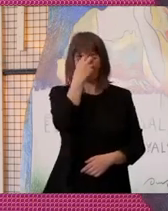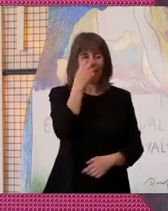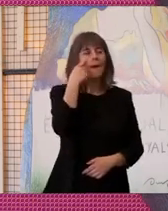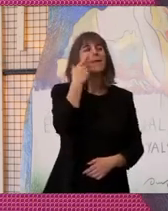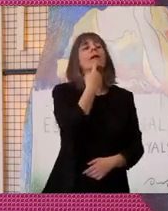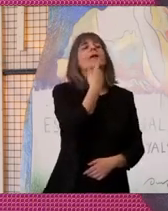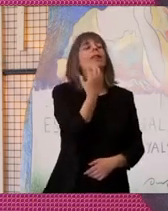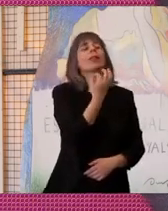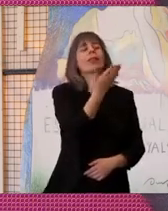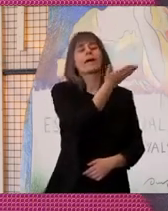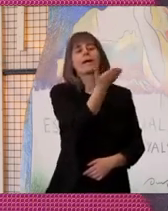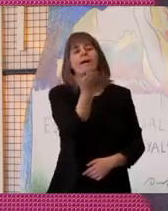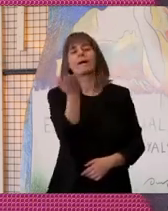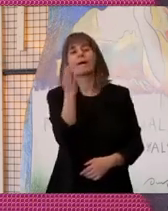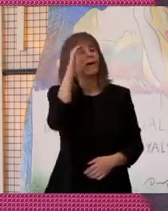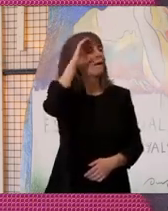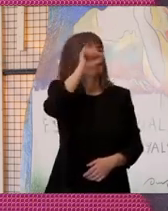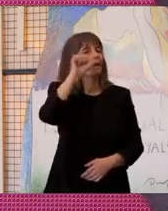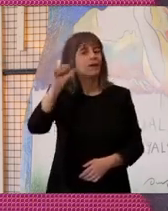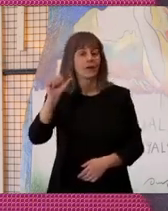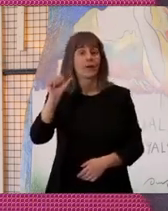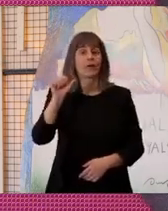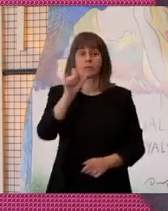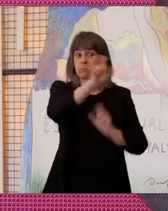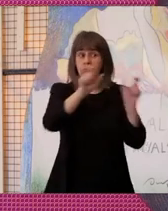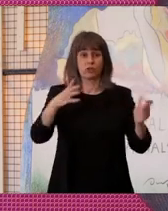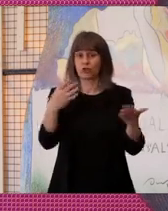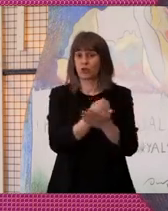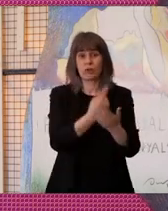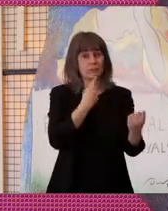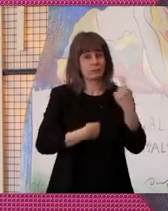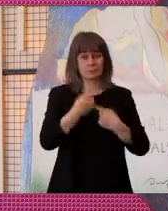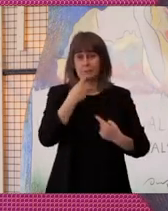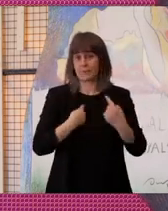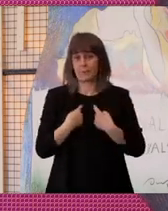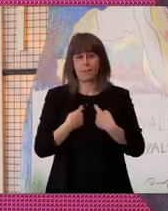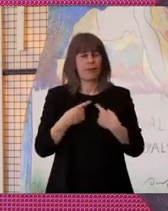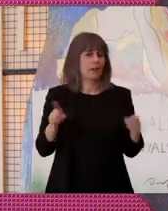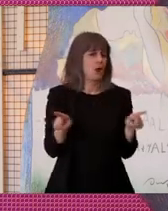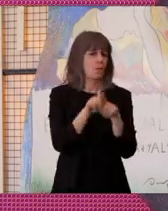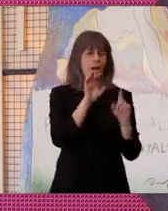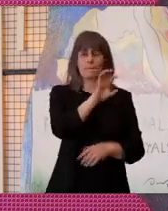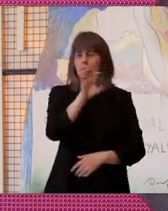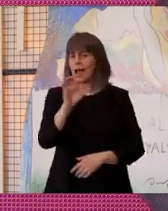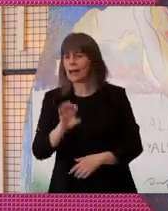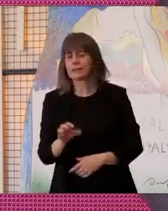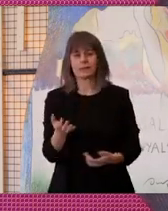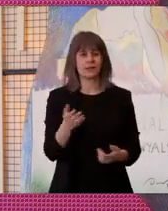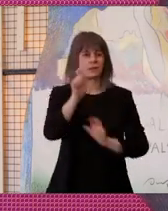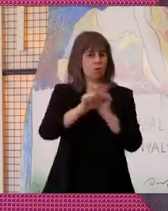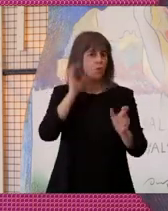todo el mundo fue una idea que Se repitió una y otra vez en distintos países por parte de distintas mujeres que